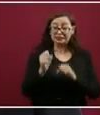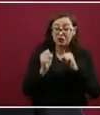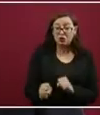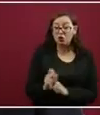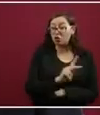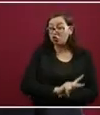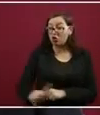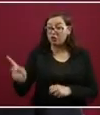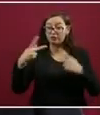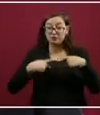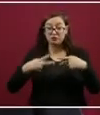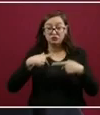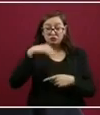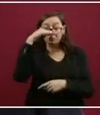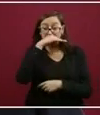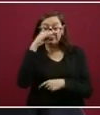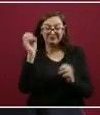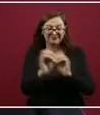popular.